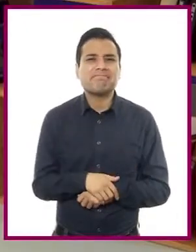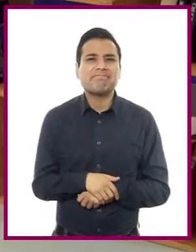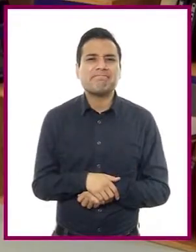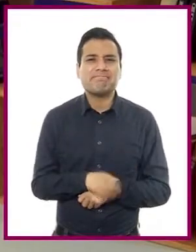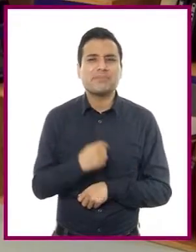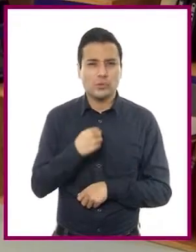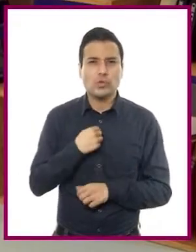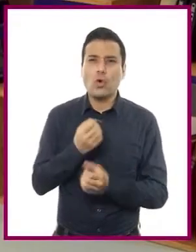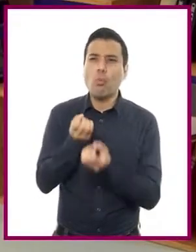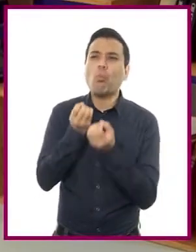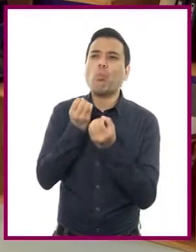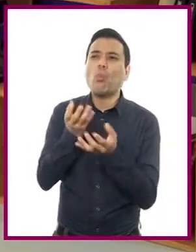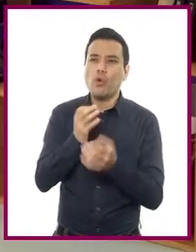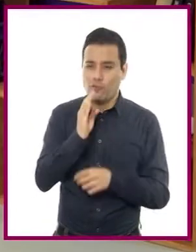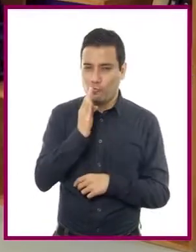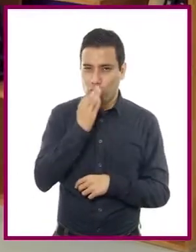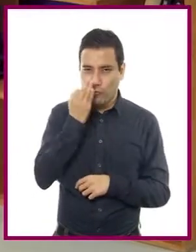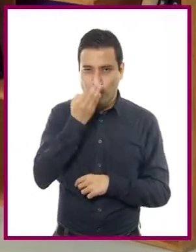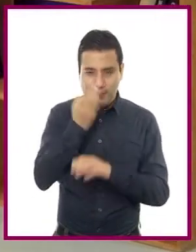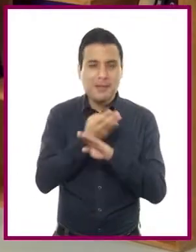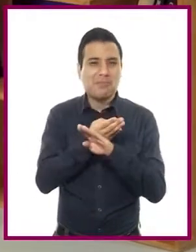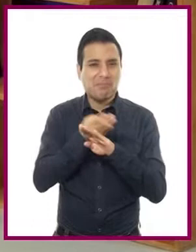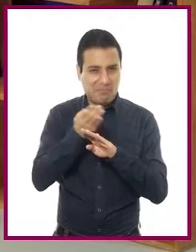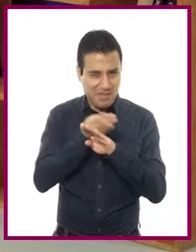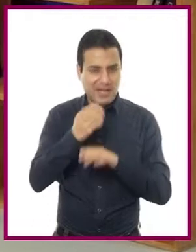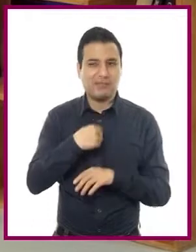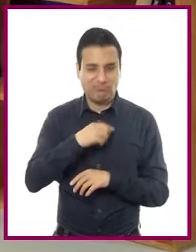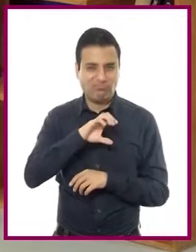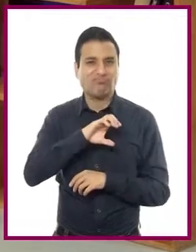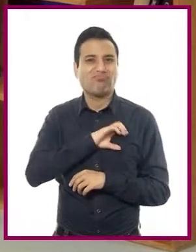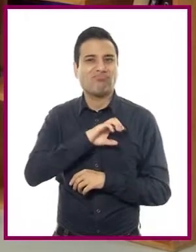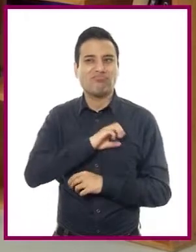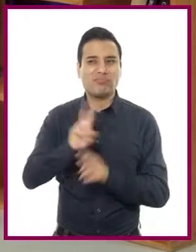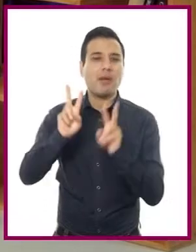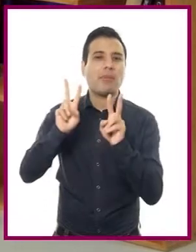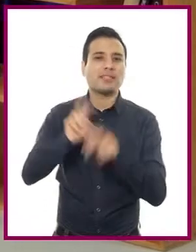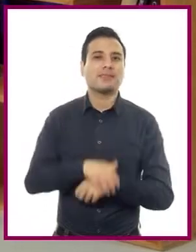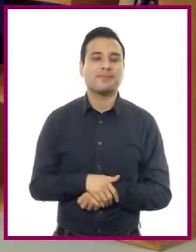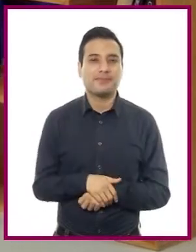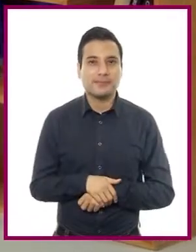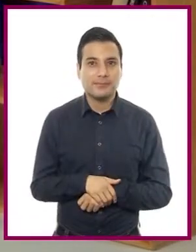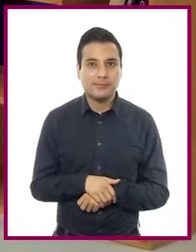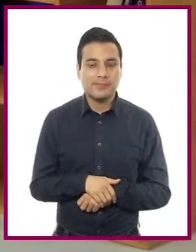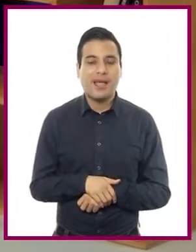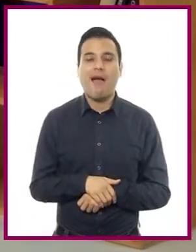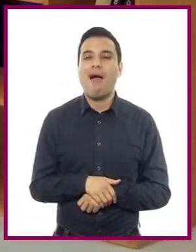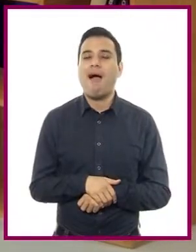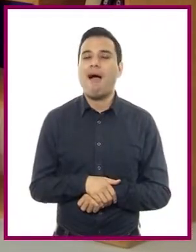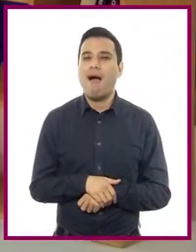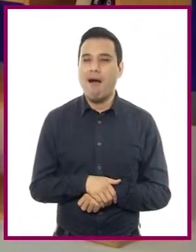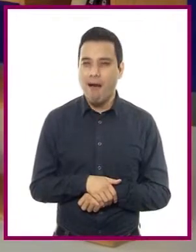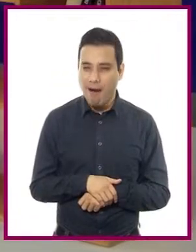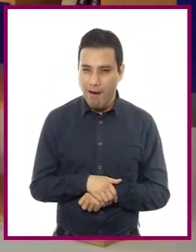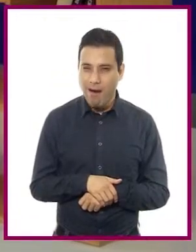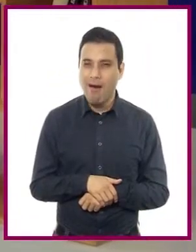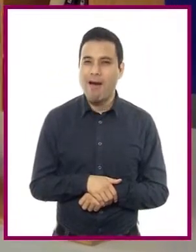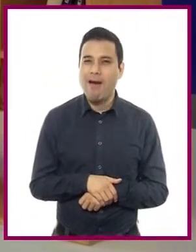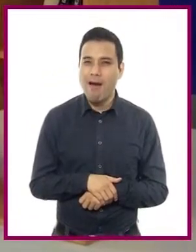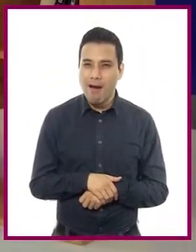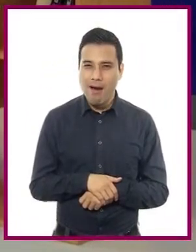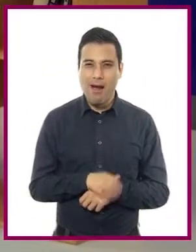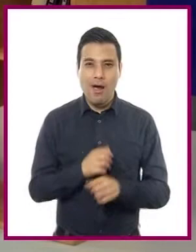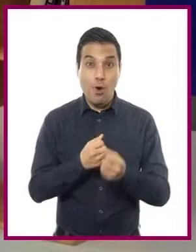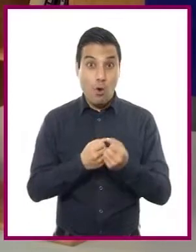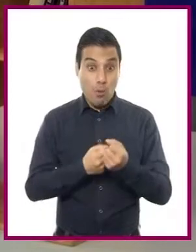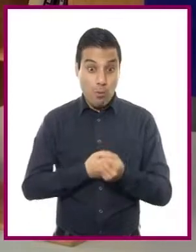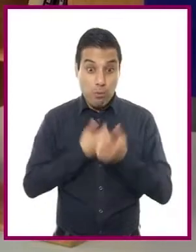seguirá ofreciendo una rosa blanca en señal de paz. Entonces, no era un